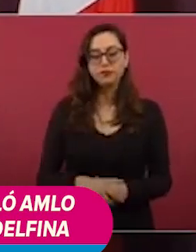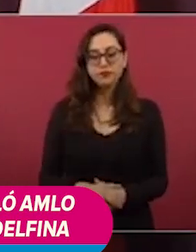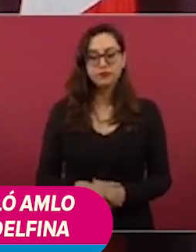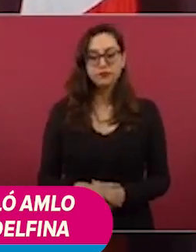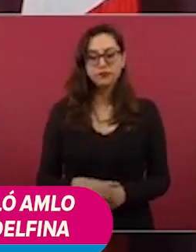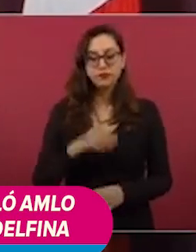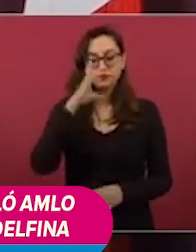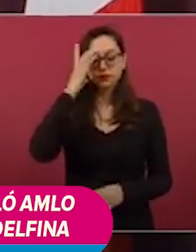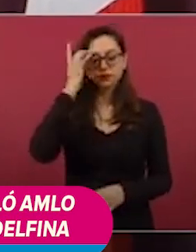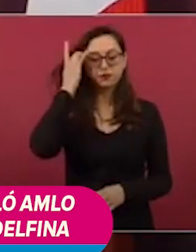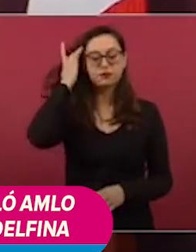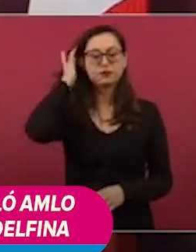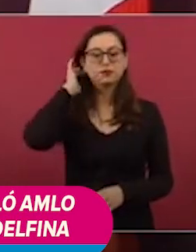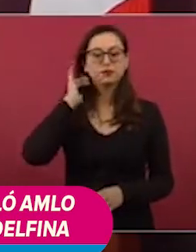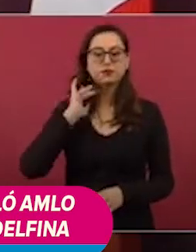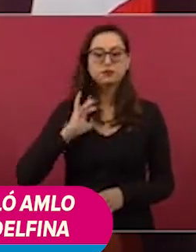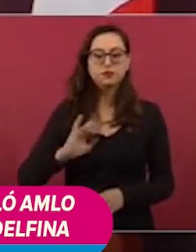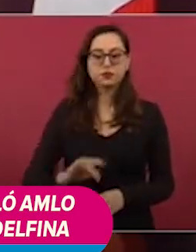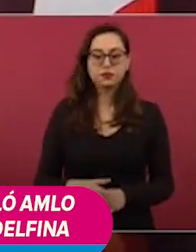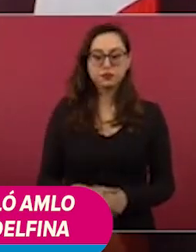Cuando la